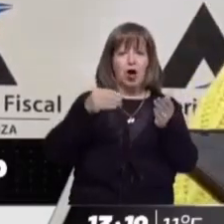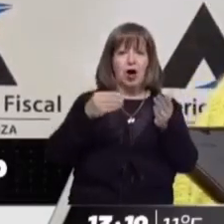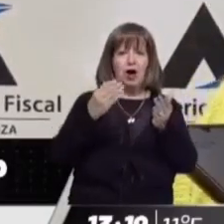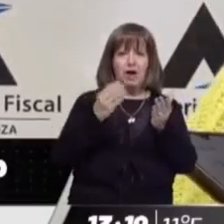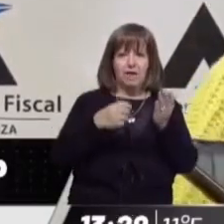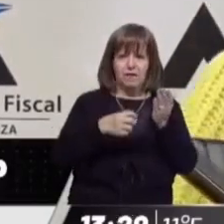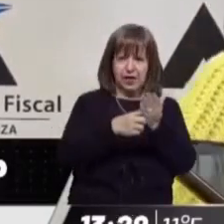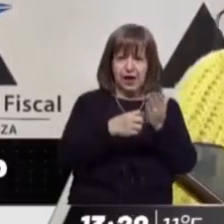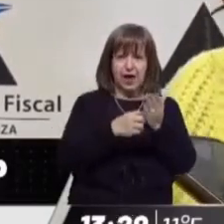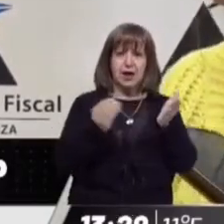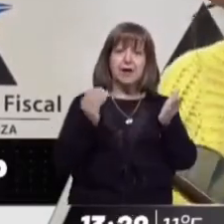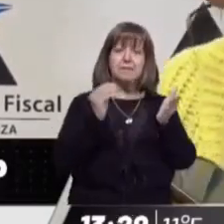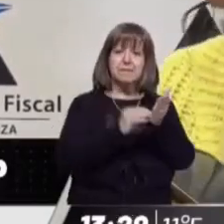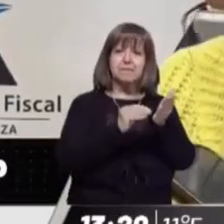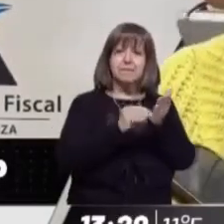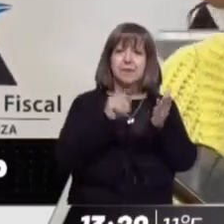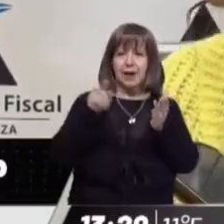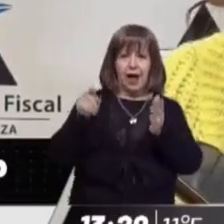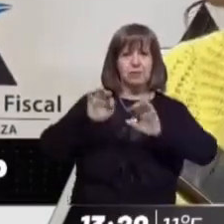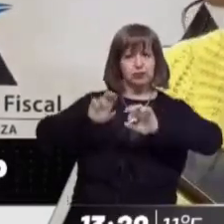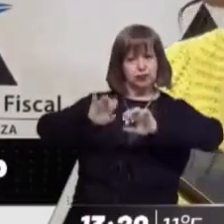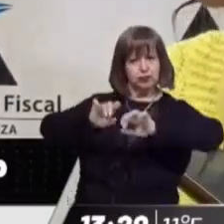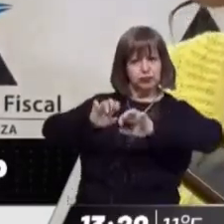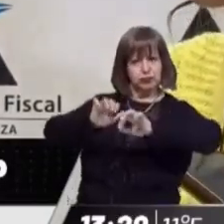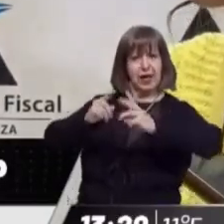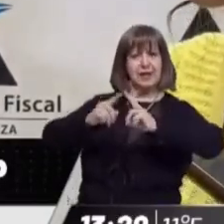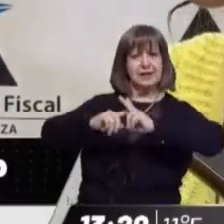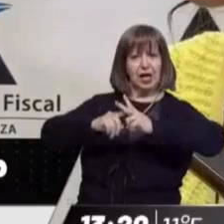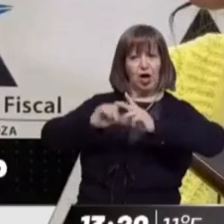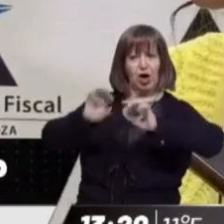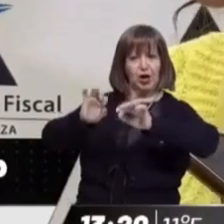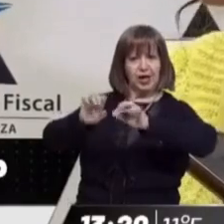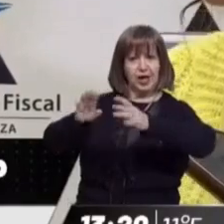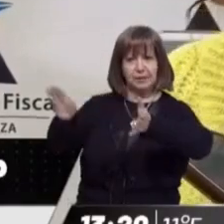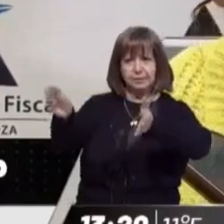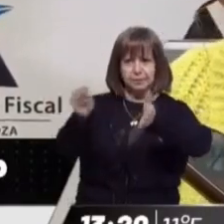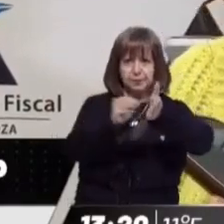de Informática que tenemos.